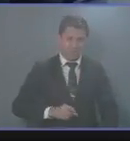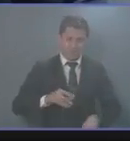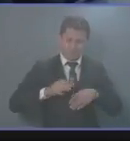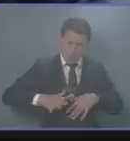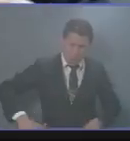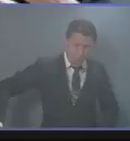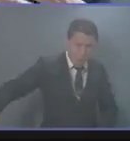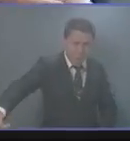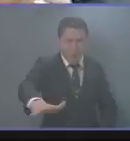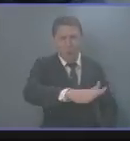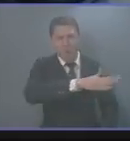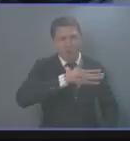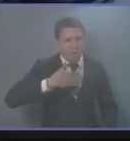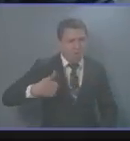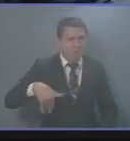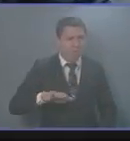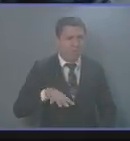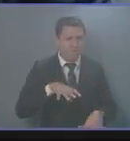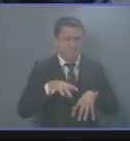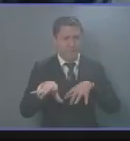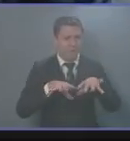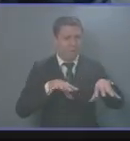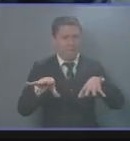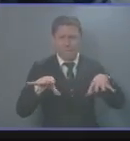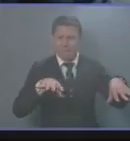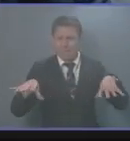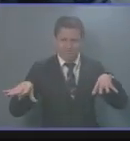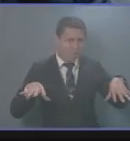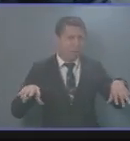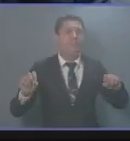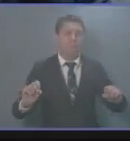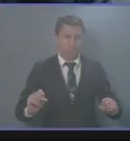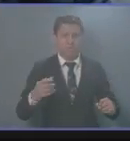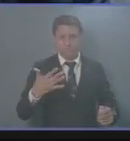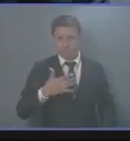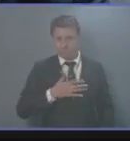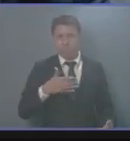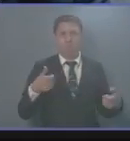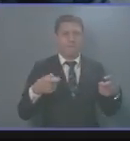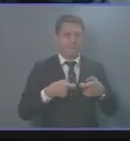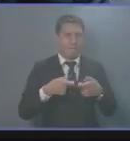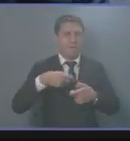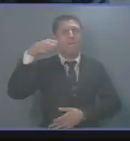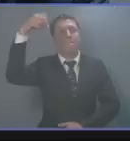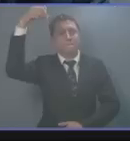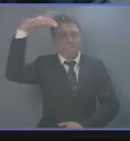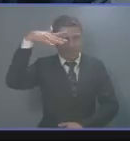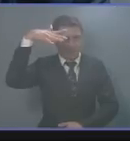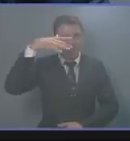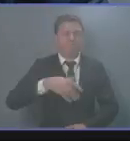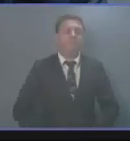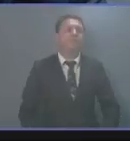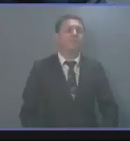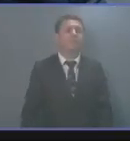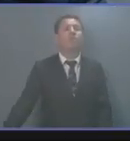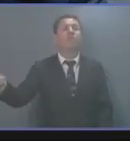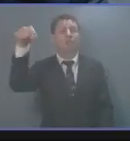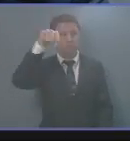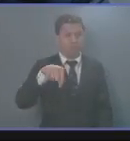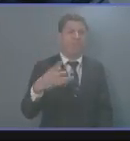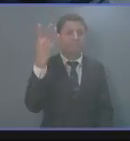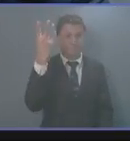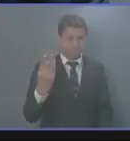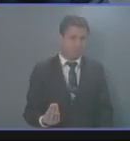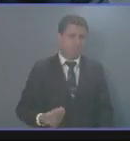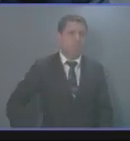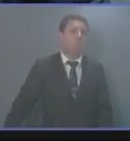a esa nueva exigencia en el mundo que es la generación de energía limpia. Hoy en día,